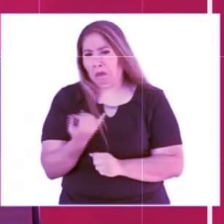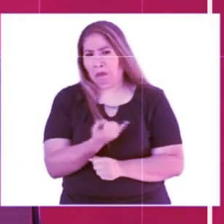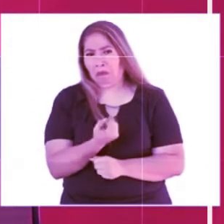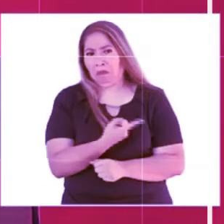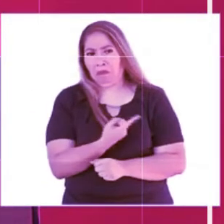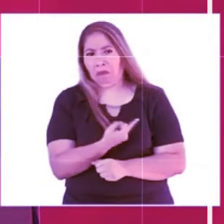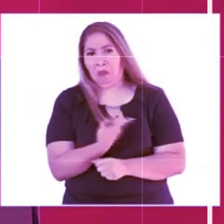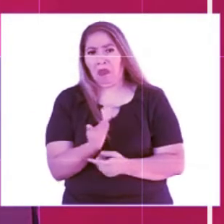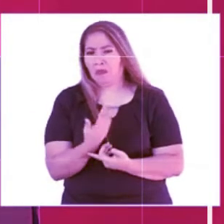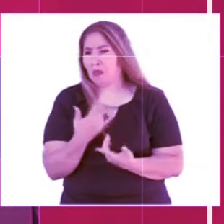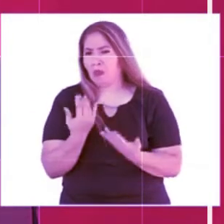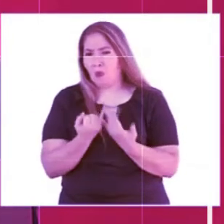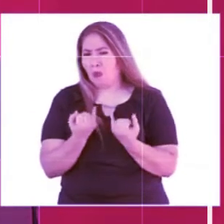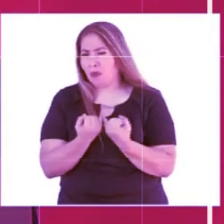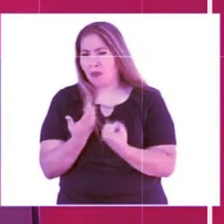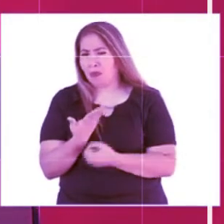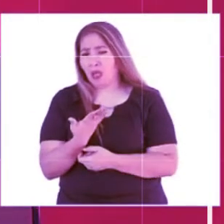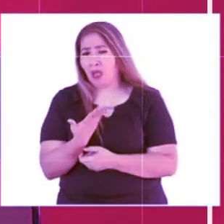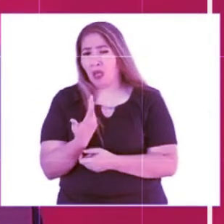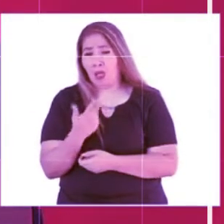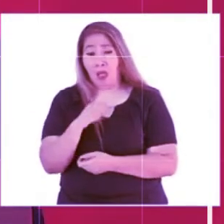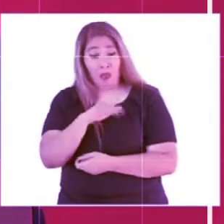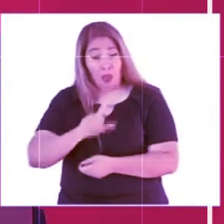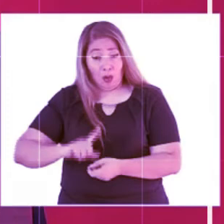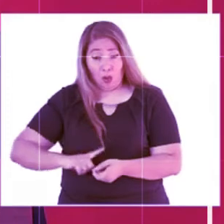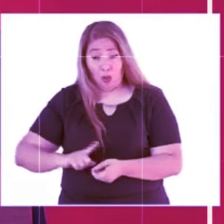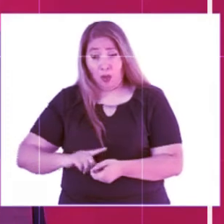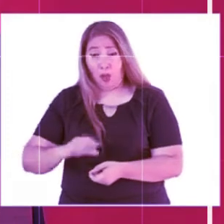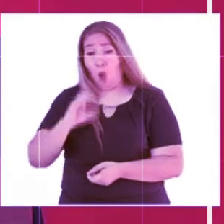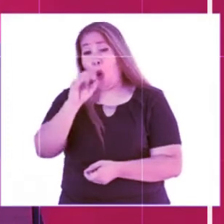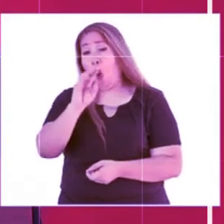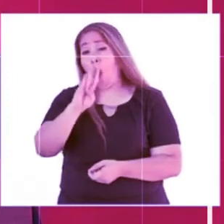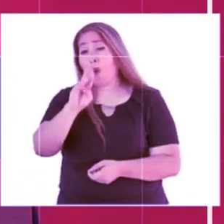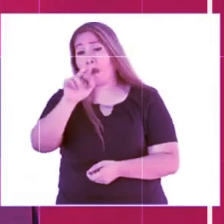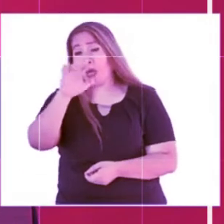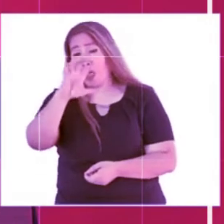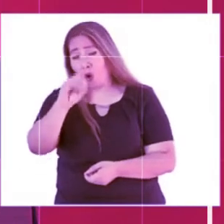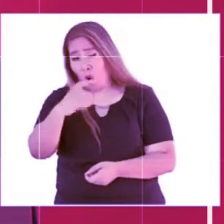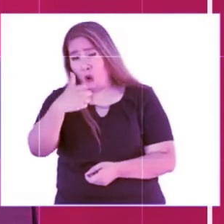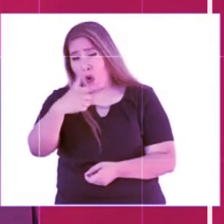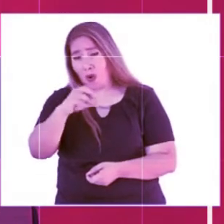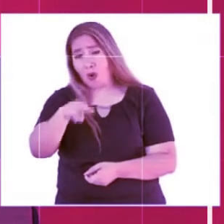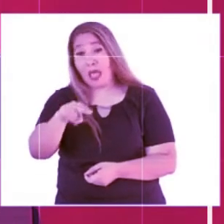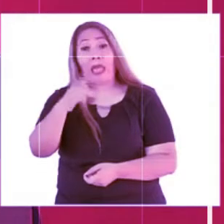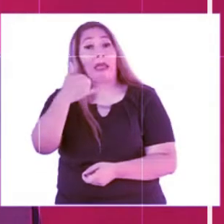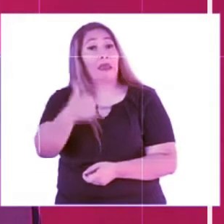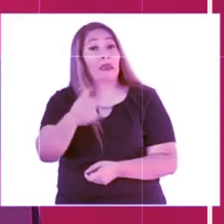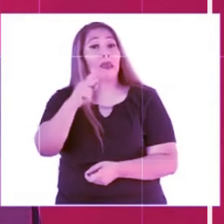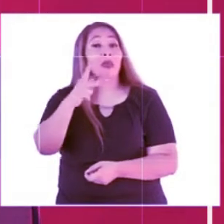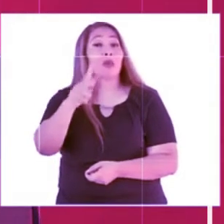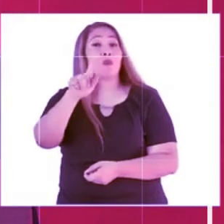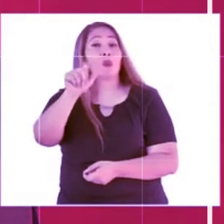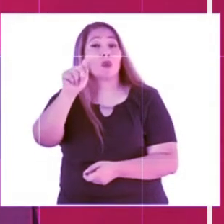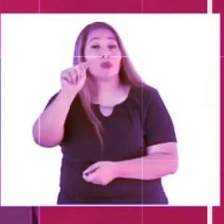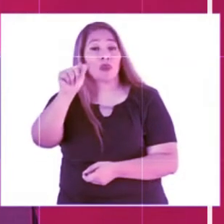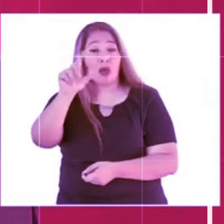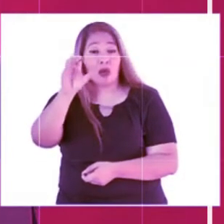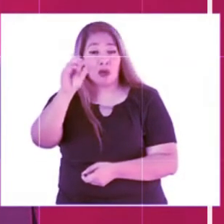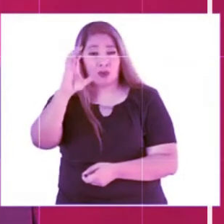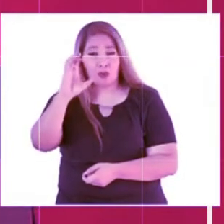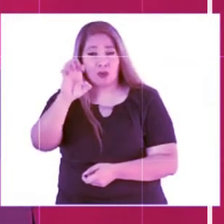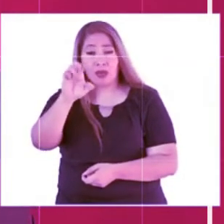Asimismo, es sabido que tanto en el gobierno de Álvaro Obregón como en el de Plutarco Elías Calles se